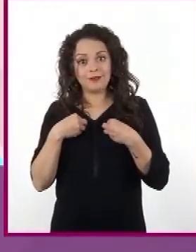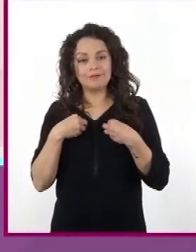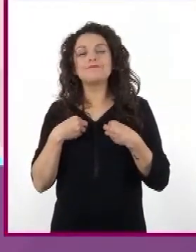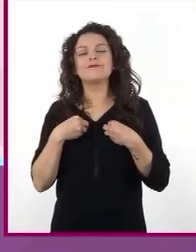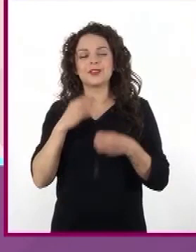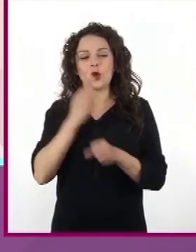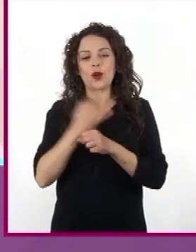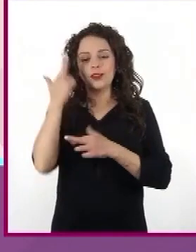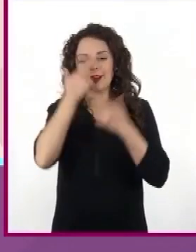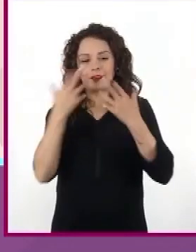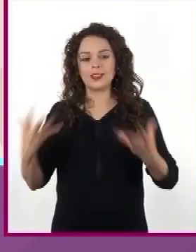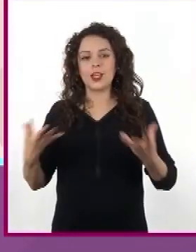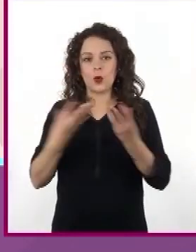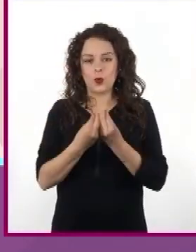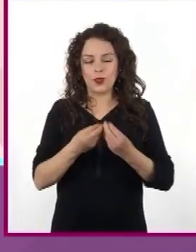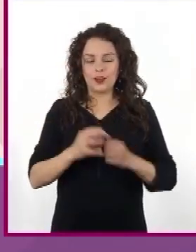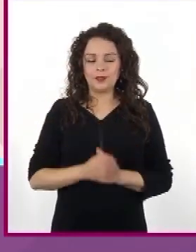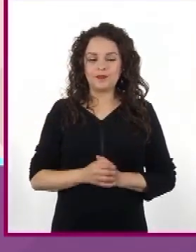juntos.